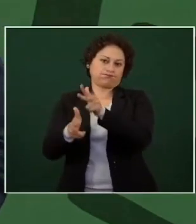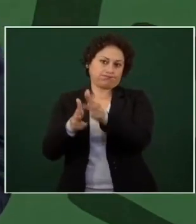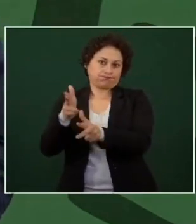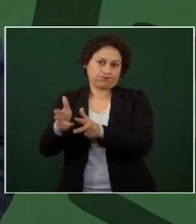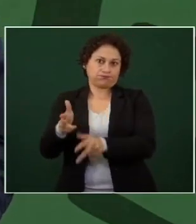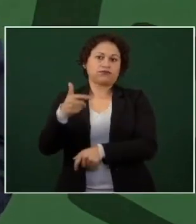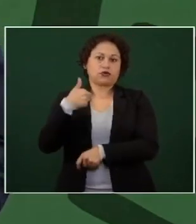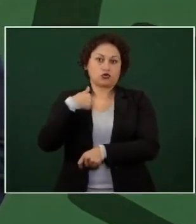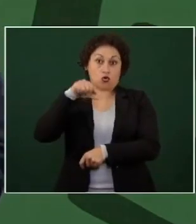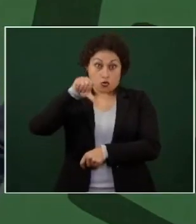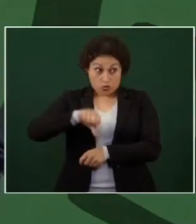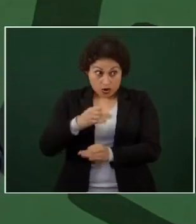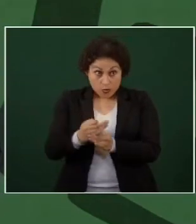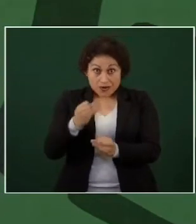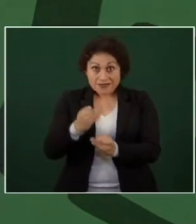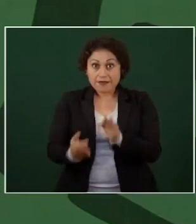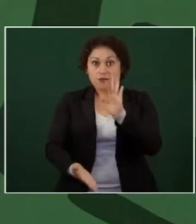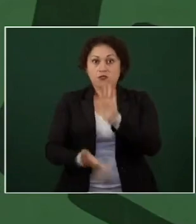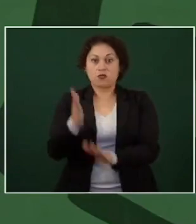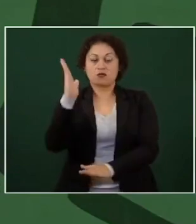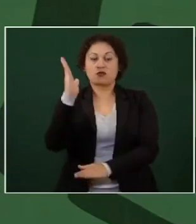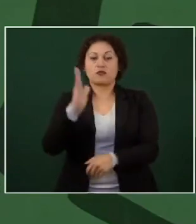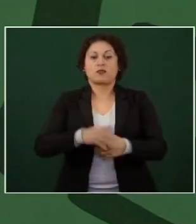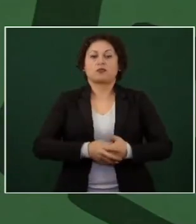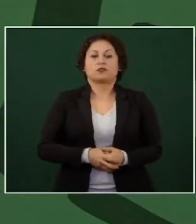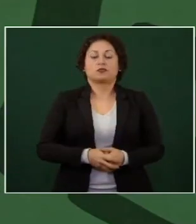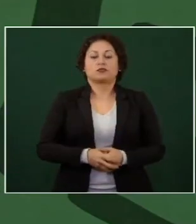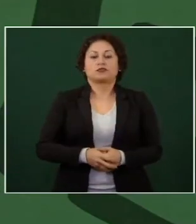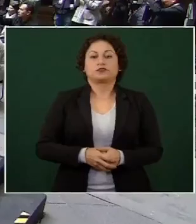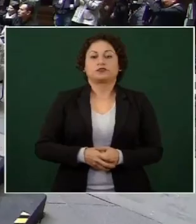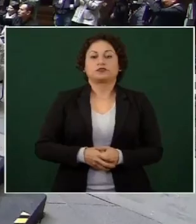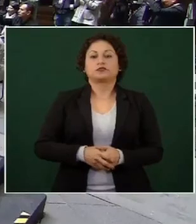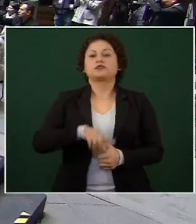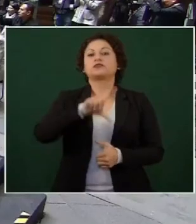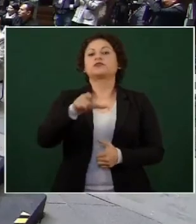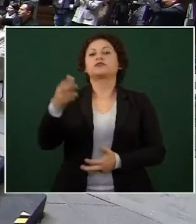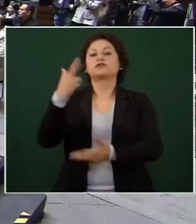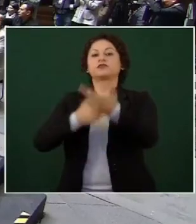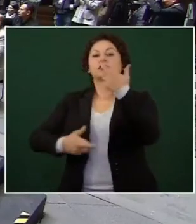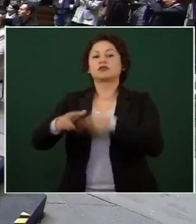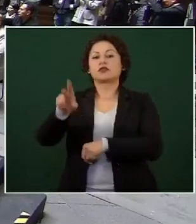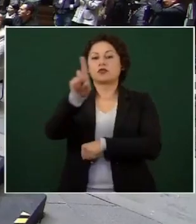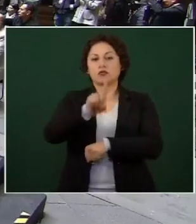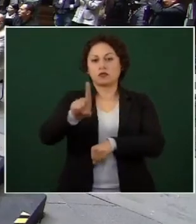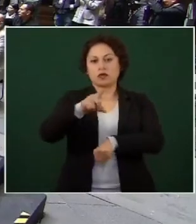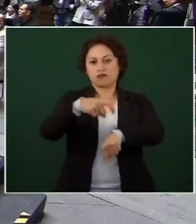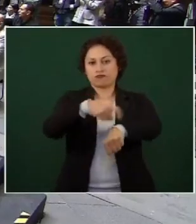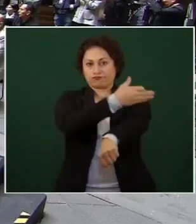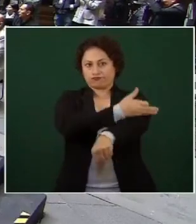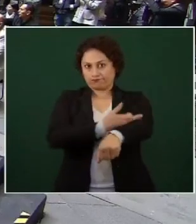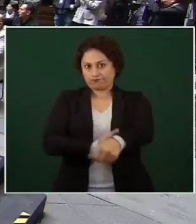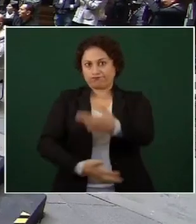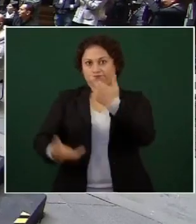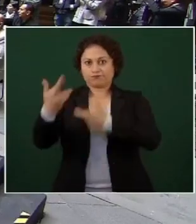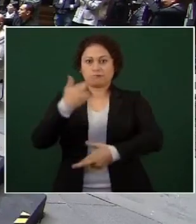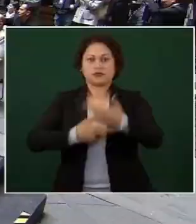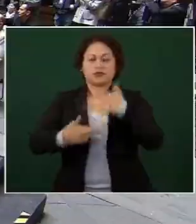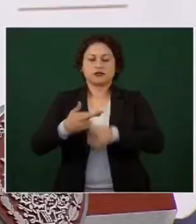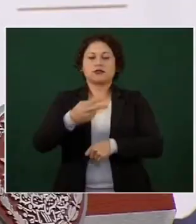Me voy ahora y vamos a regresar hasta el domingo por la tarde. Vamos a